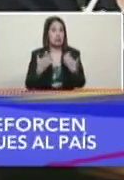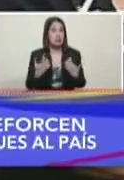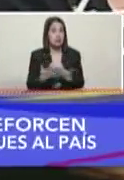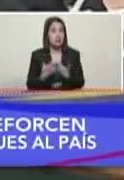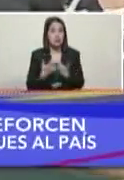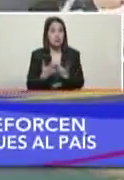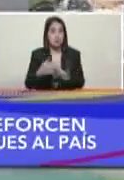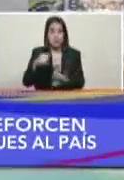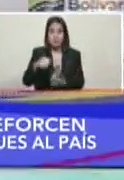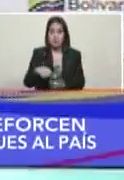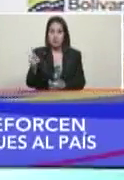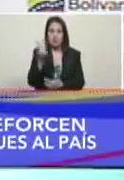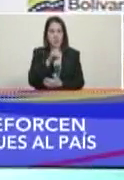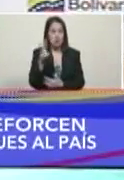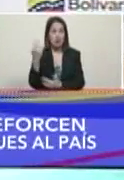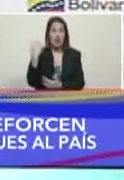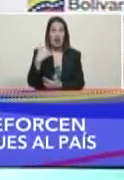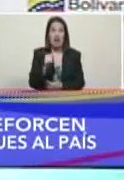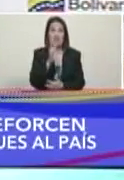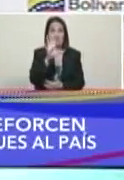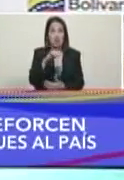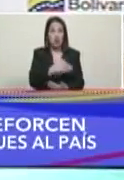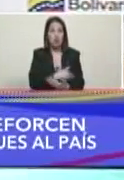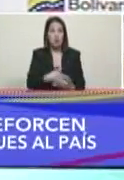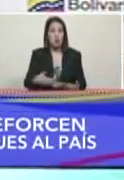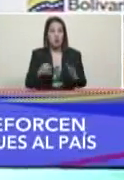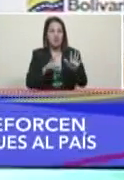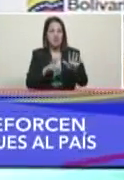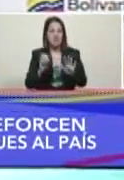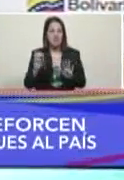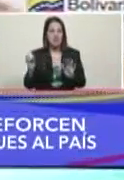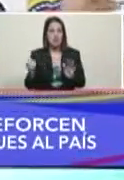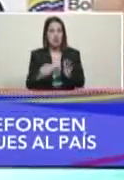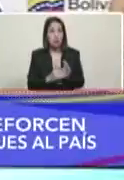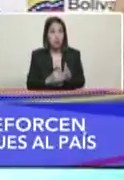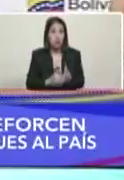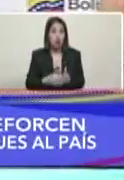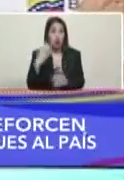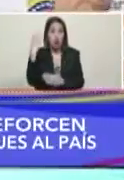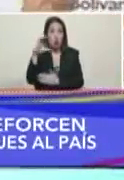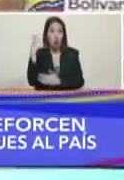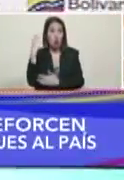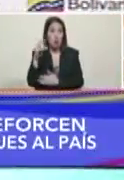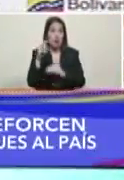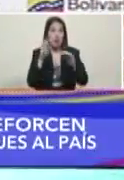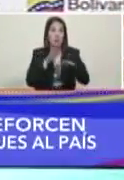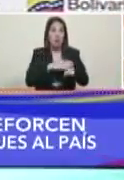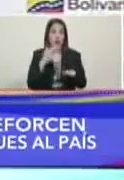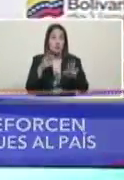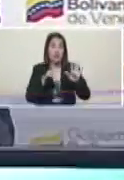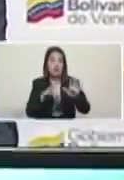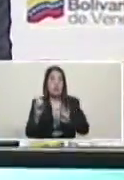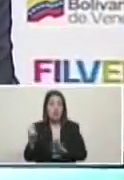Y en Venezuela hay 5.700.000 colombianos, producto de 70 años de guerra.